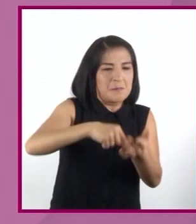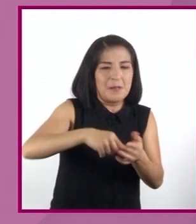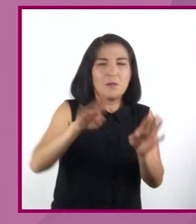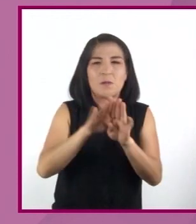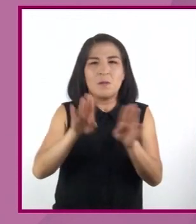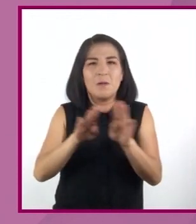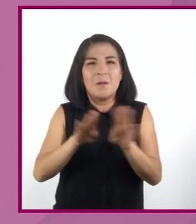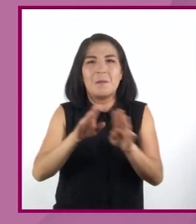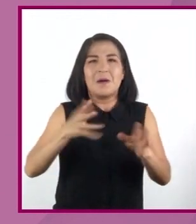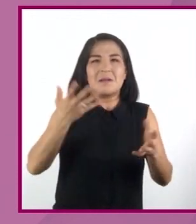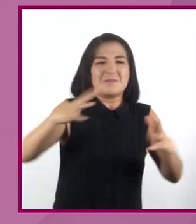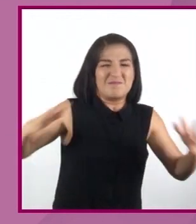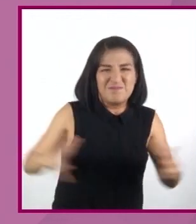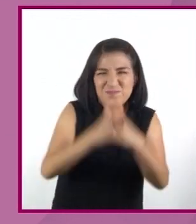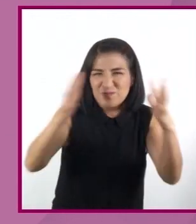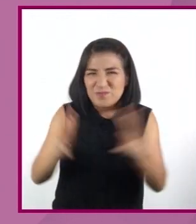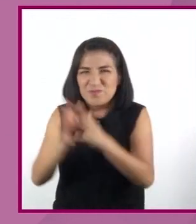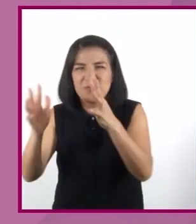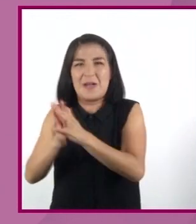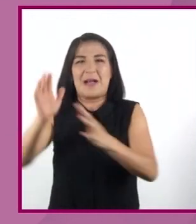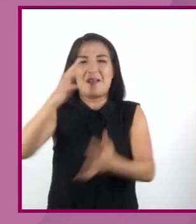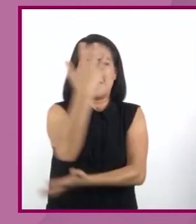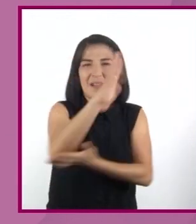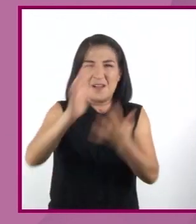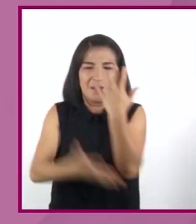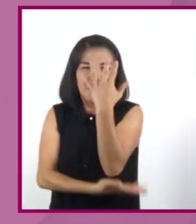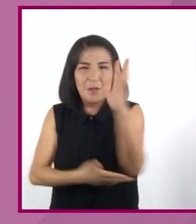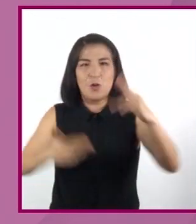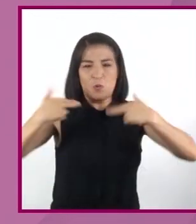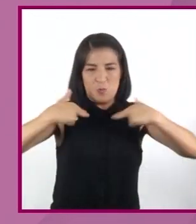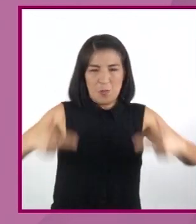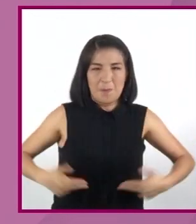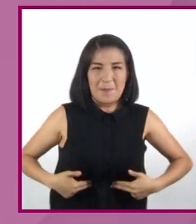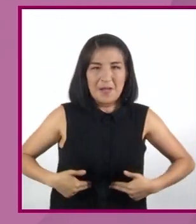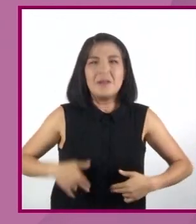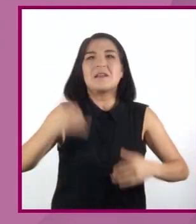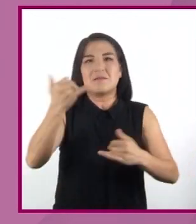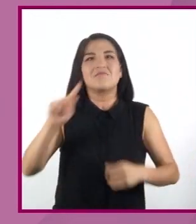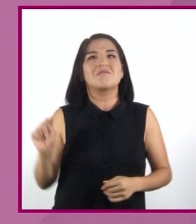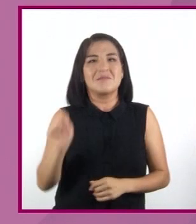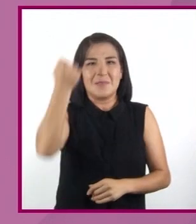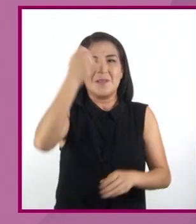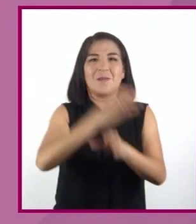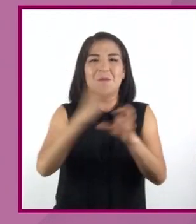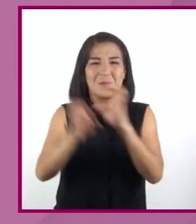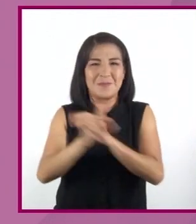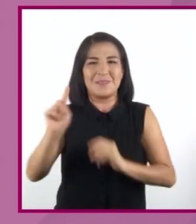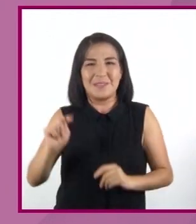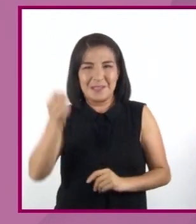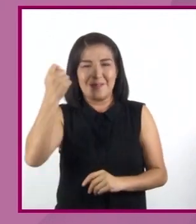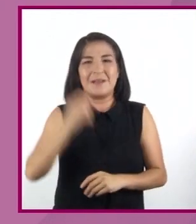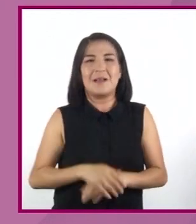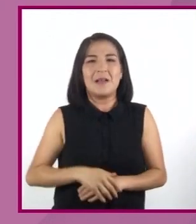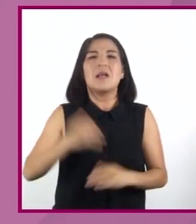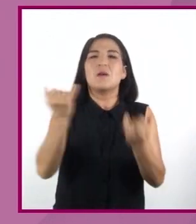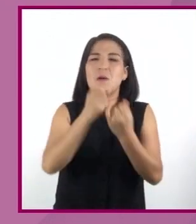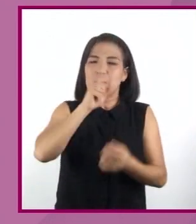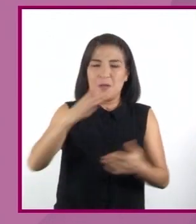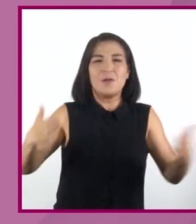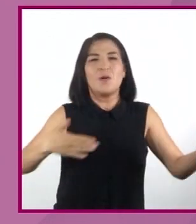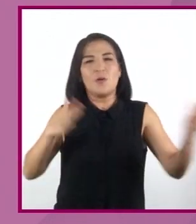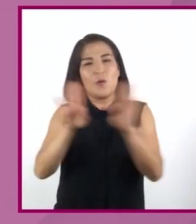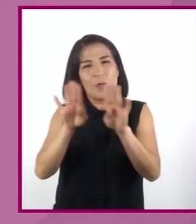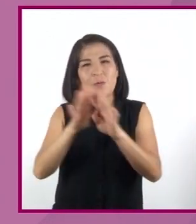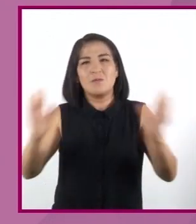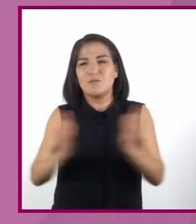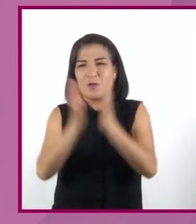a cabo batallas entre la naturaleza, el ser humano y lo tecnológico, y en los que conviven hombres